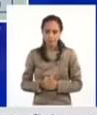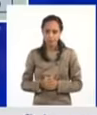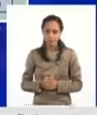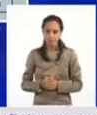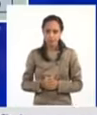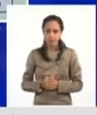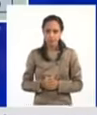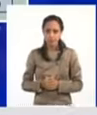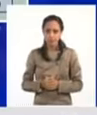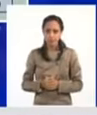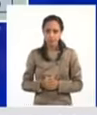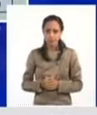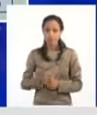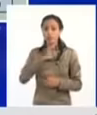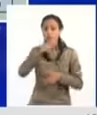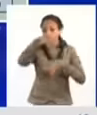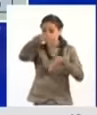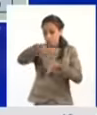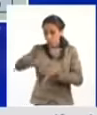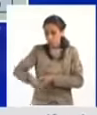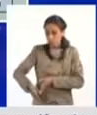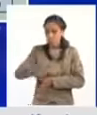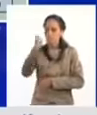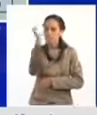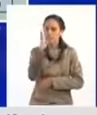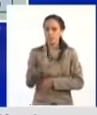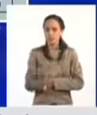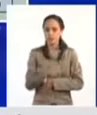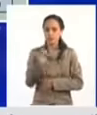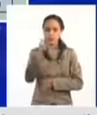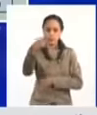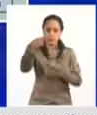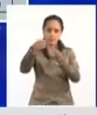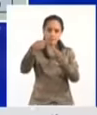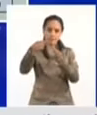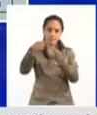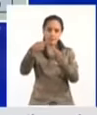fallecidos, Brasil el primer lugar en el día de ayer.